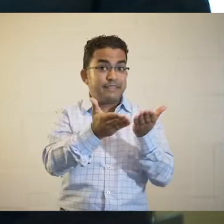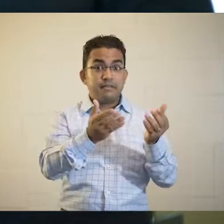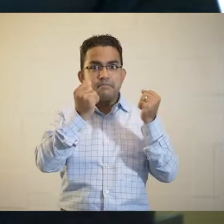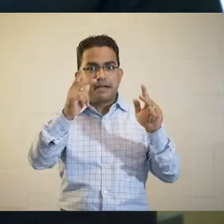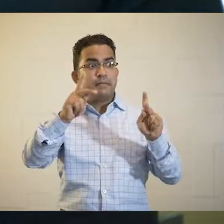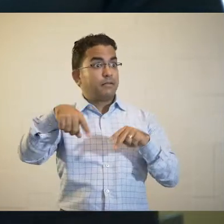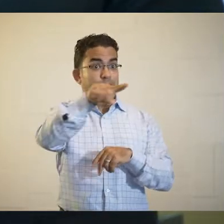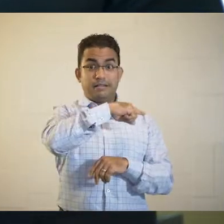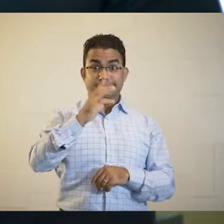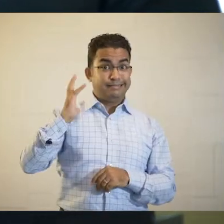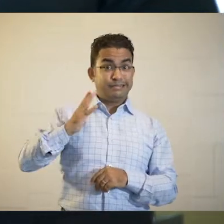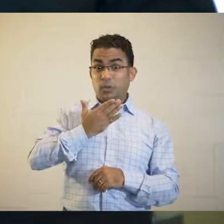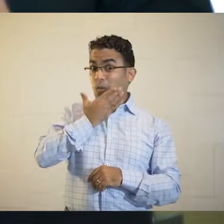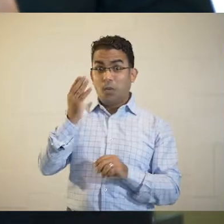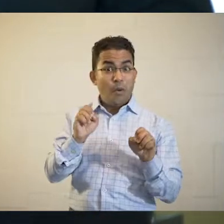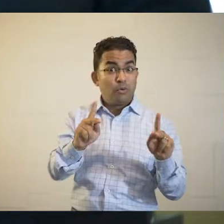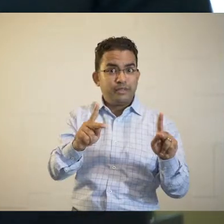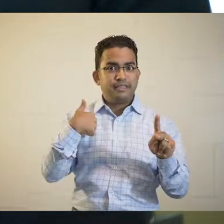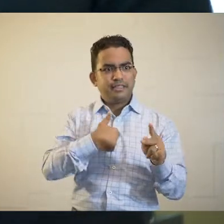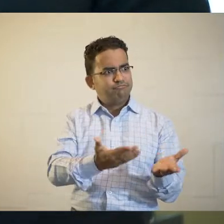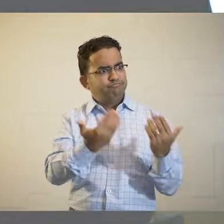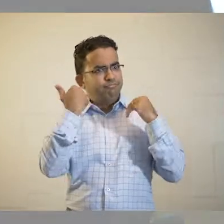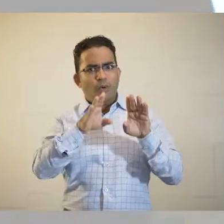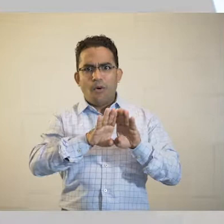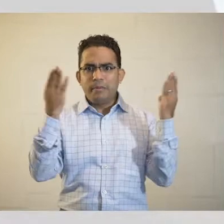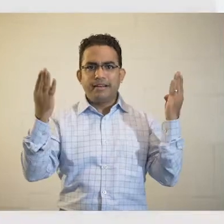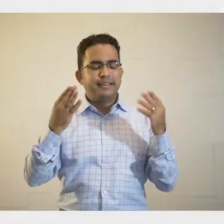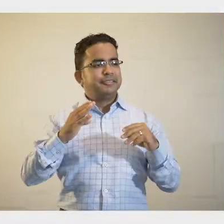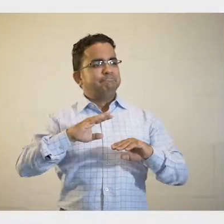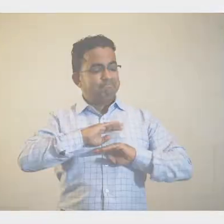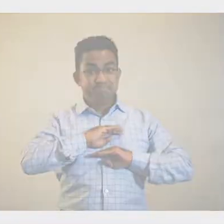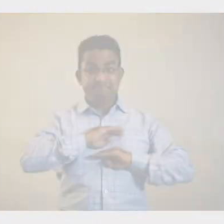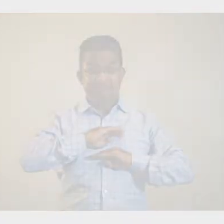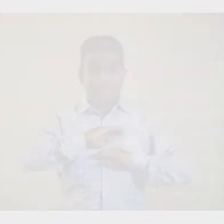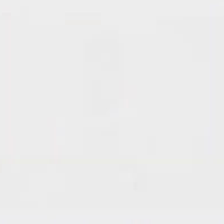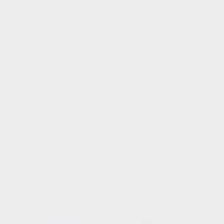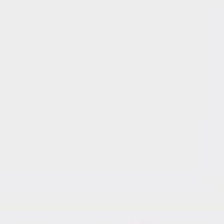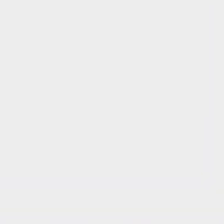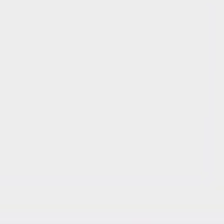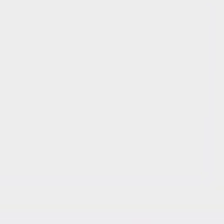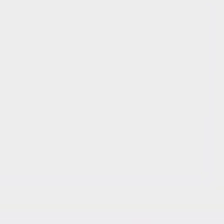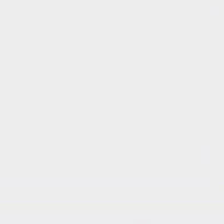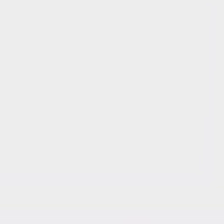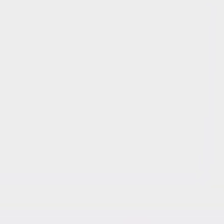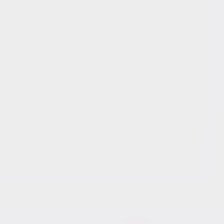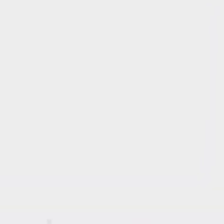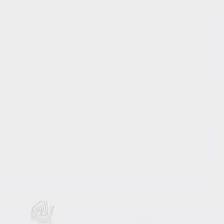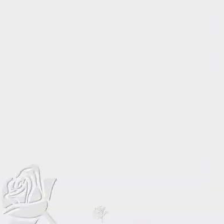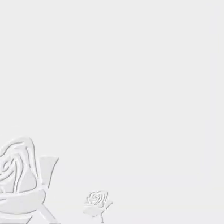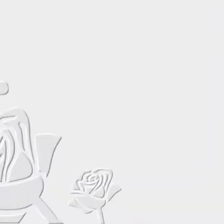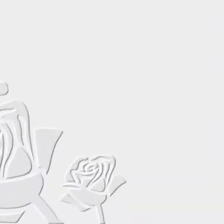sirviendo un grupo de personas que no tenían esa oportunidad anteriormente. La inclusión